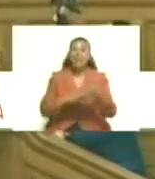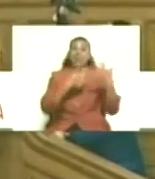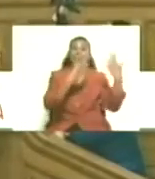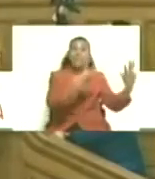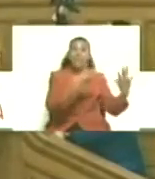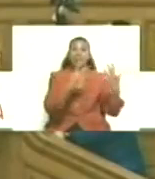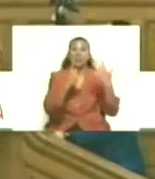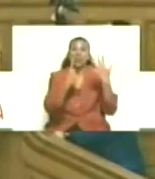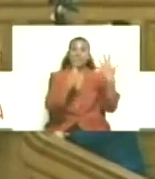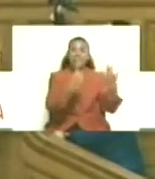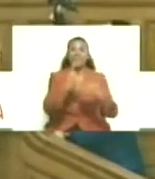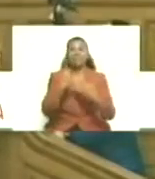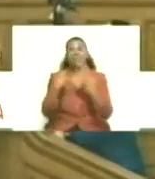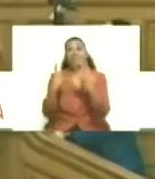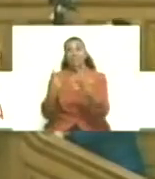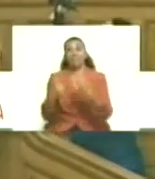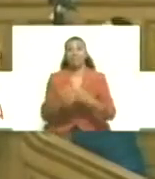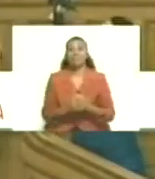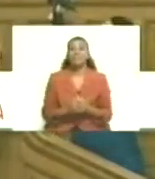1966.